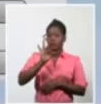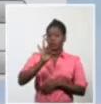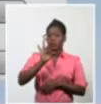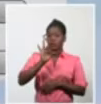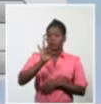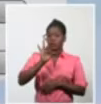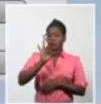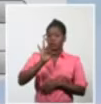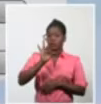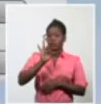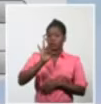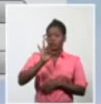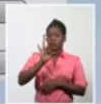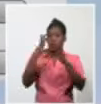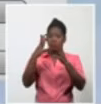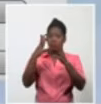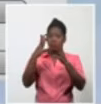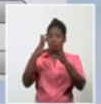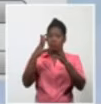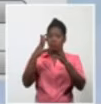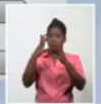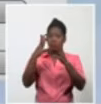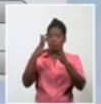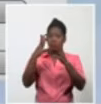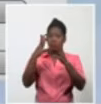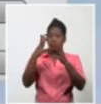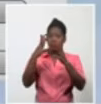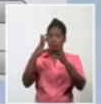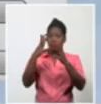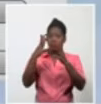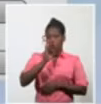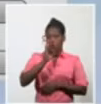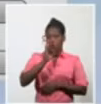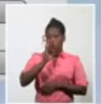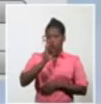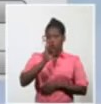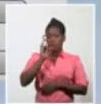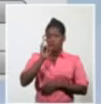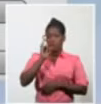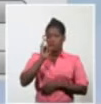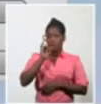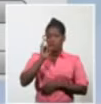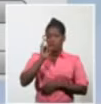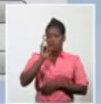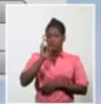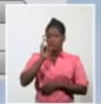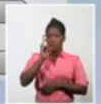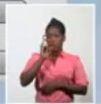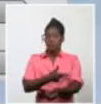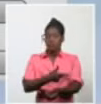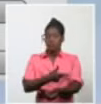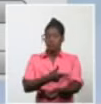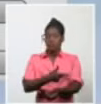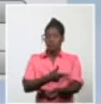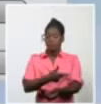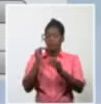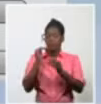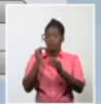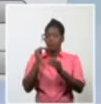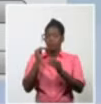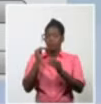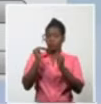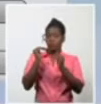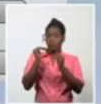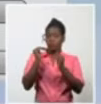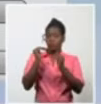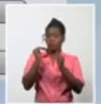representa el 2,6% de las muestras estudiadas, una cifra superior a la que habíamos tenido en